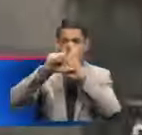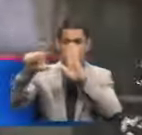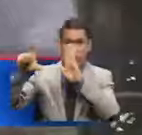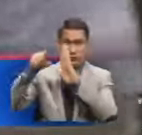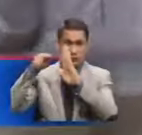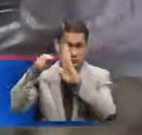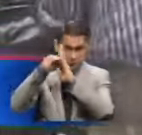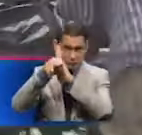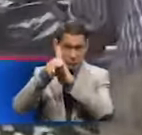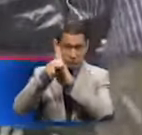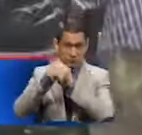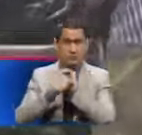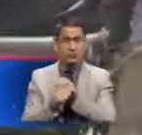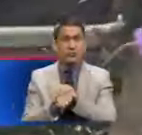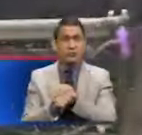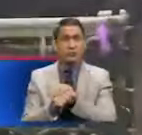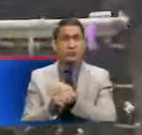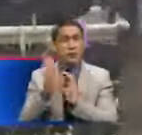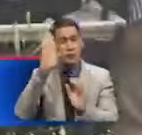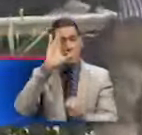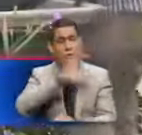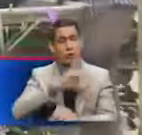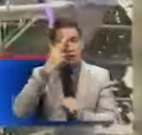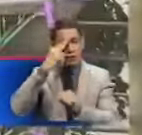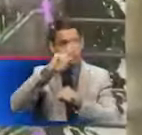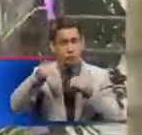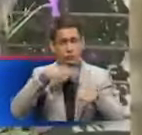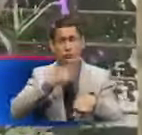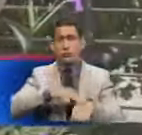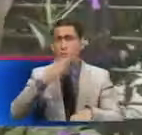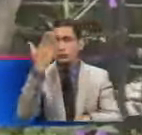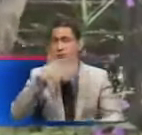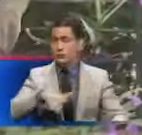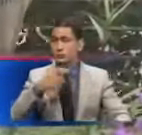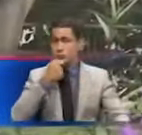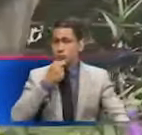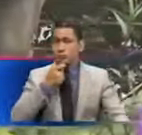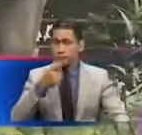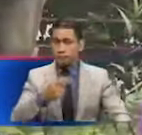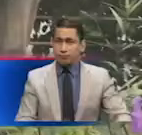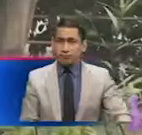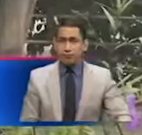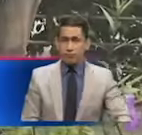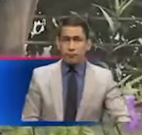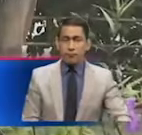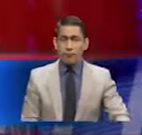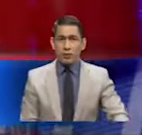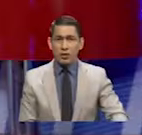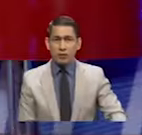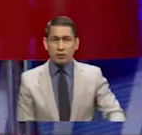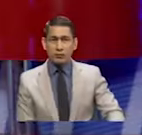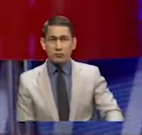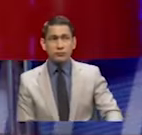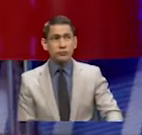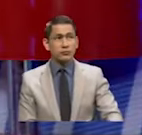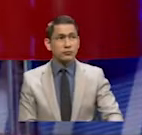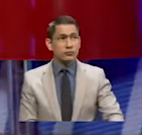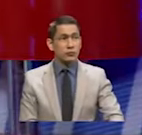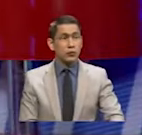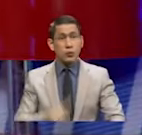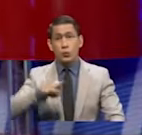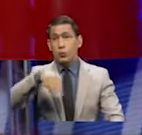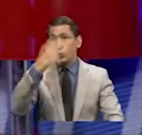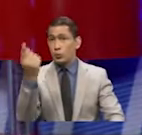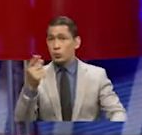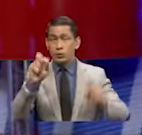el Departamento de Medicina Legal de la Policía. Jorge García, TC Televisión. En otro tema,